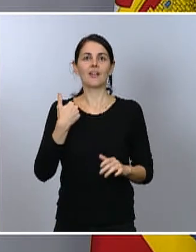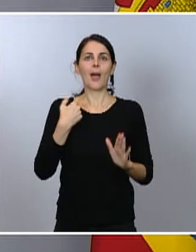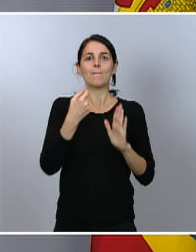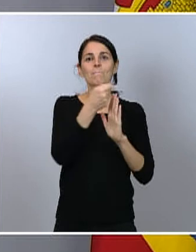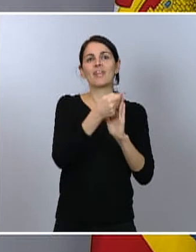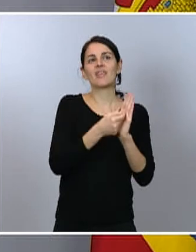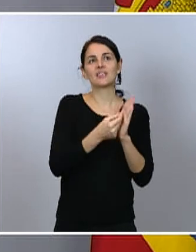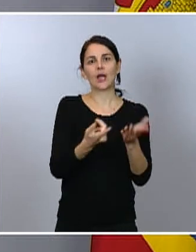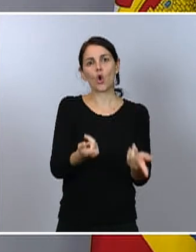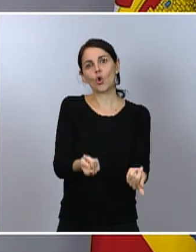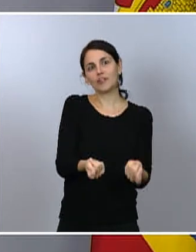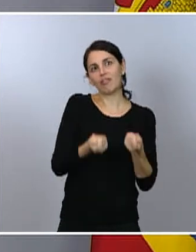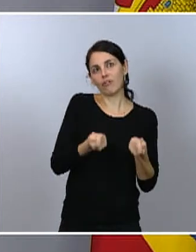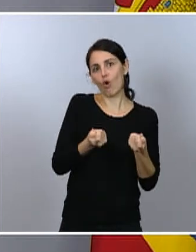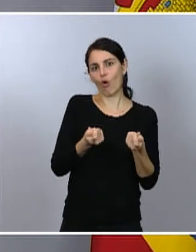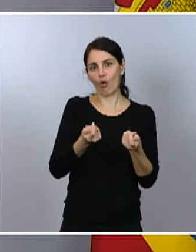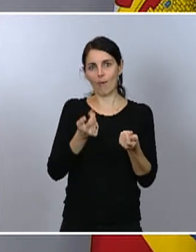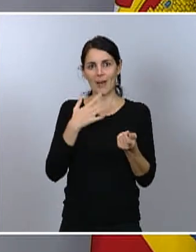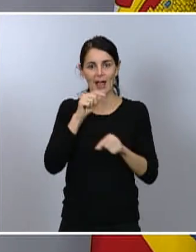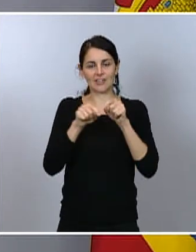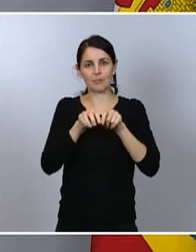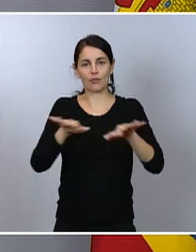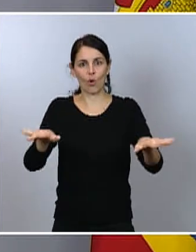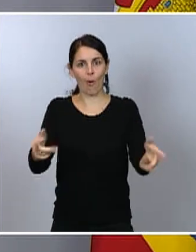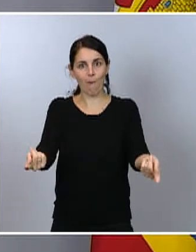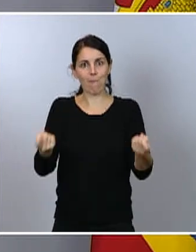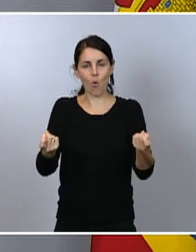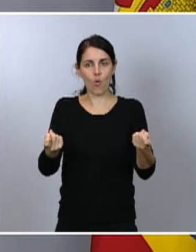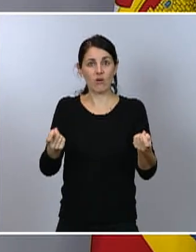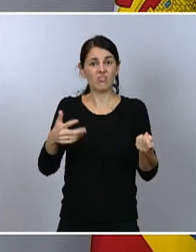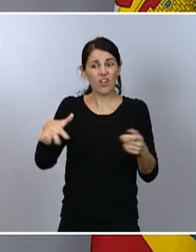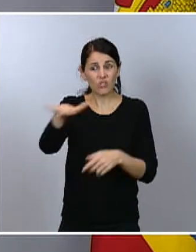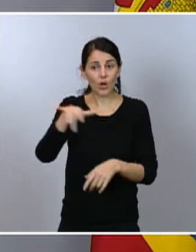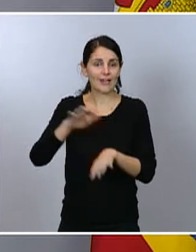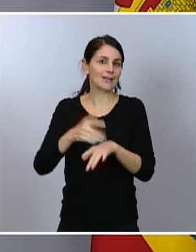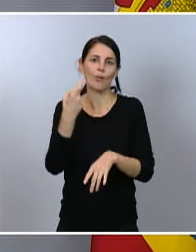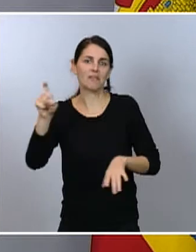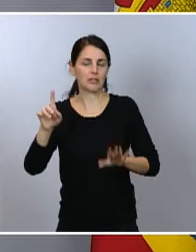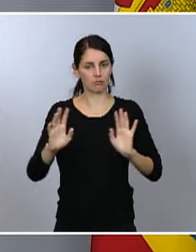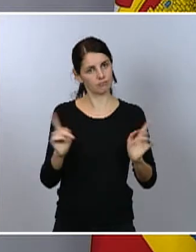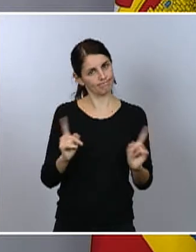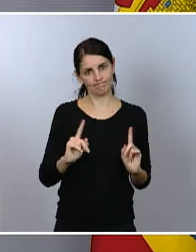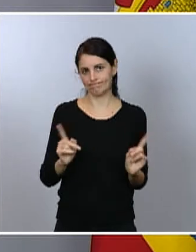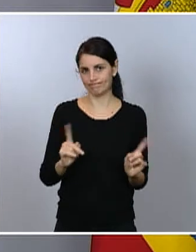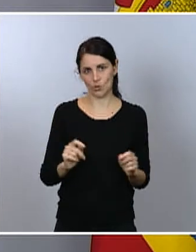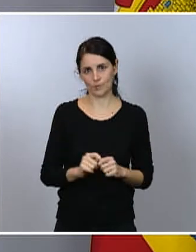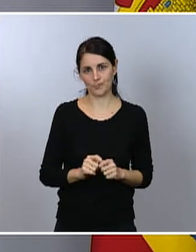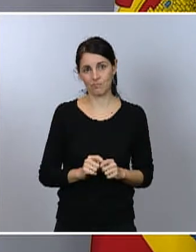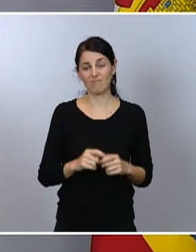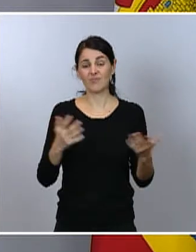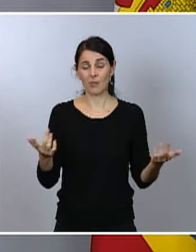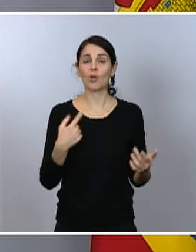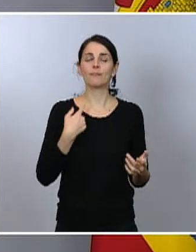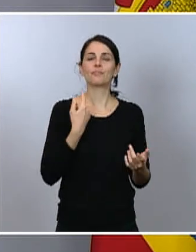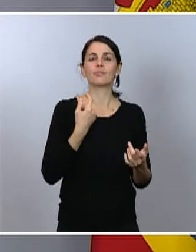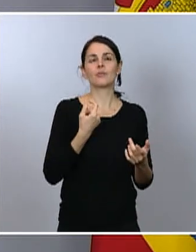para disminuir la transmisión no sean aplicables a estas zonas. Por otro lado, la diferencia entre prevalencia global y prevalencia actual